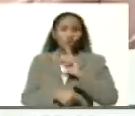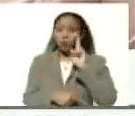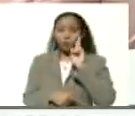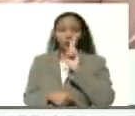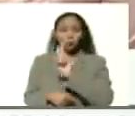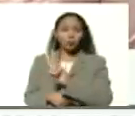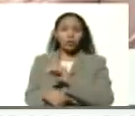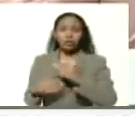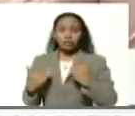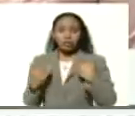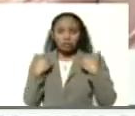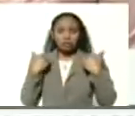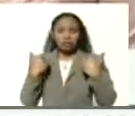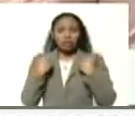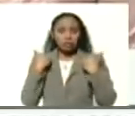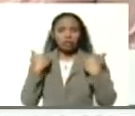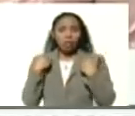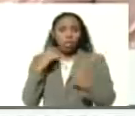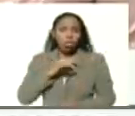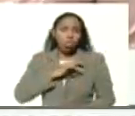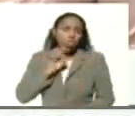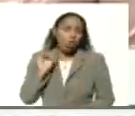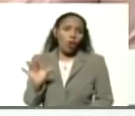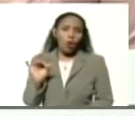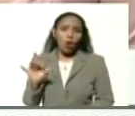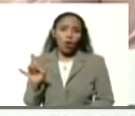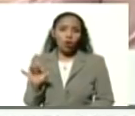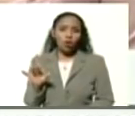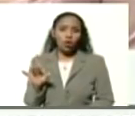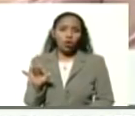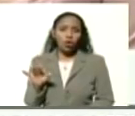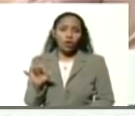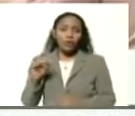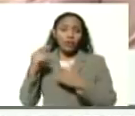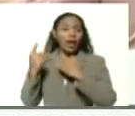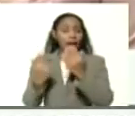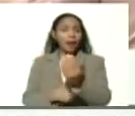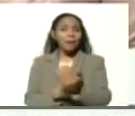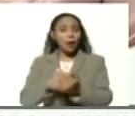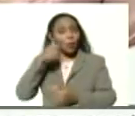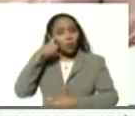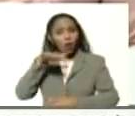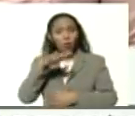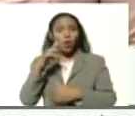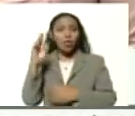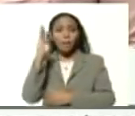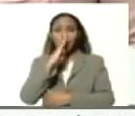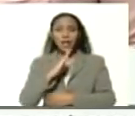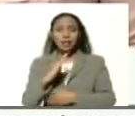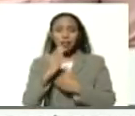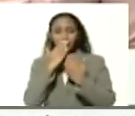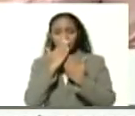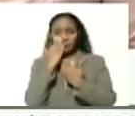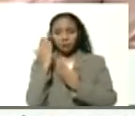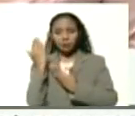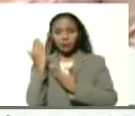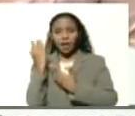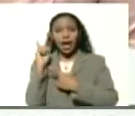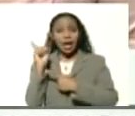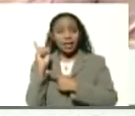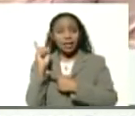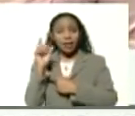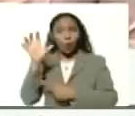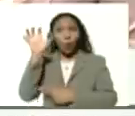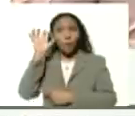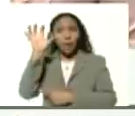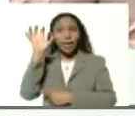el sufrimiento, el dolor del hermano pueblo de Brasil. También es un país, como